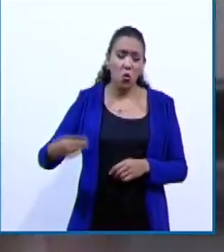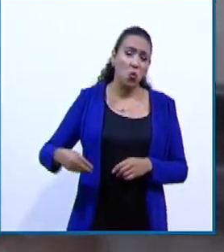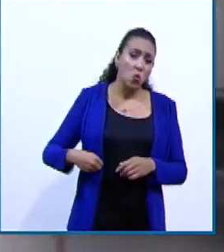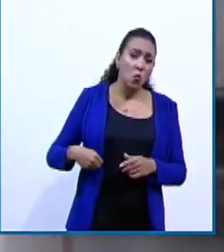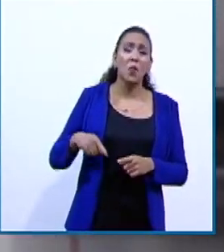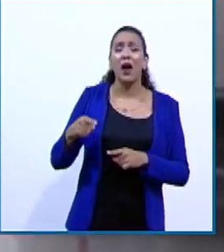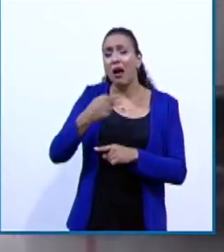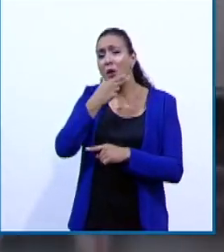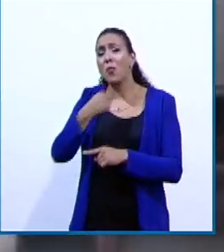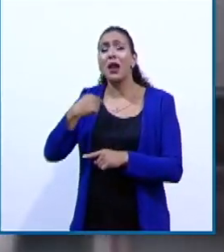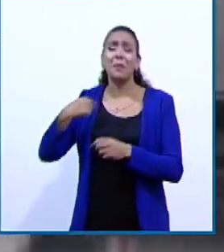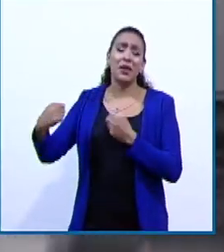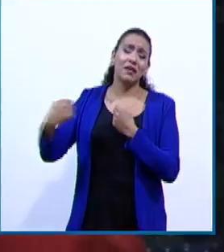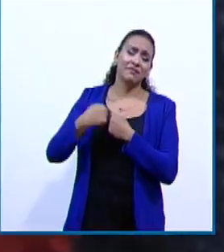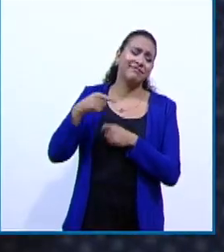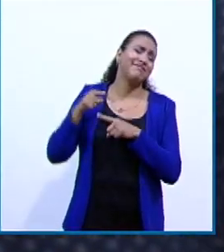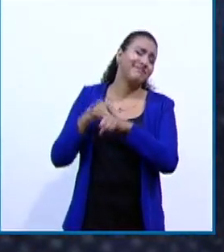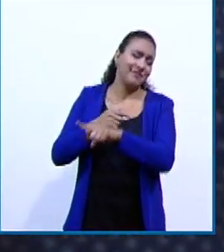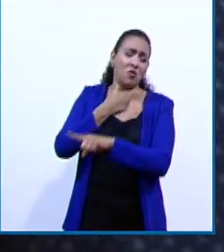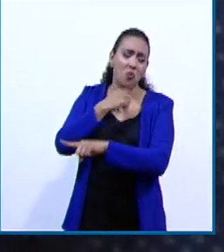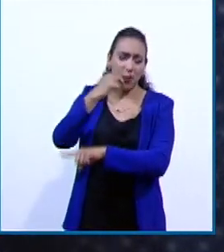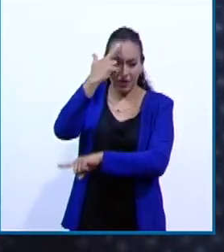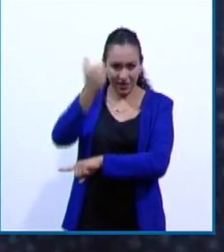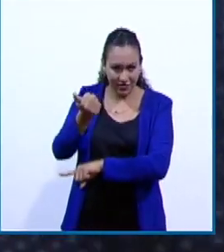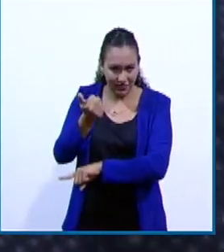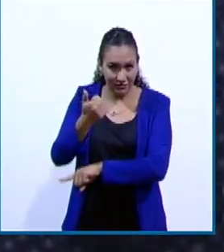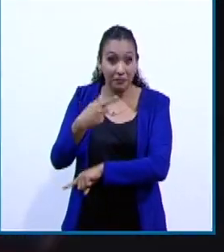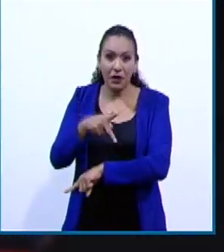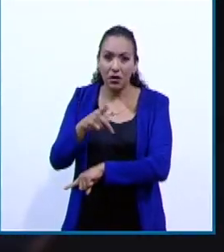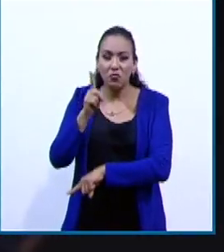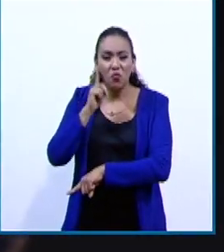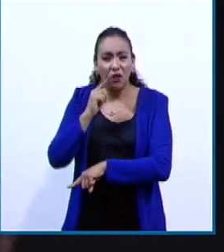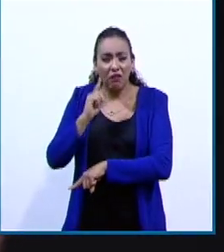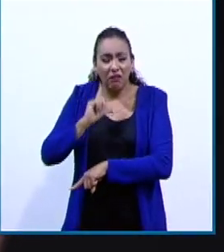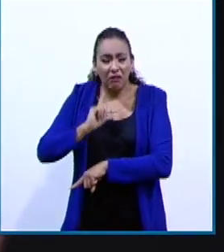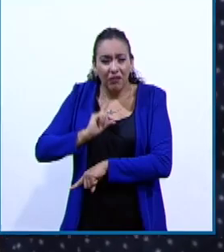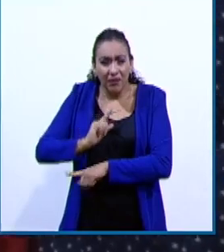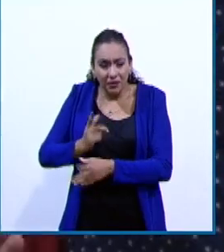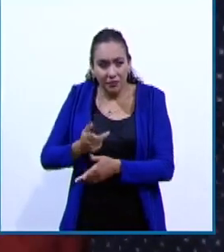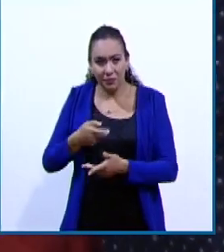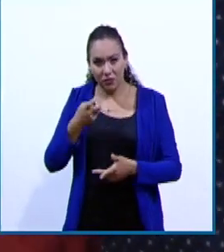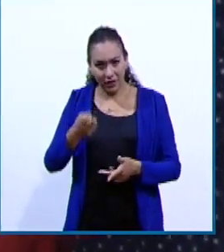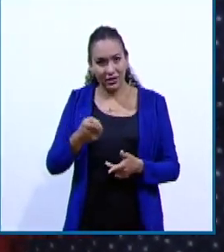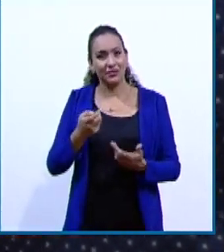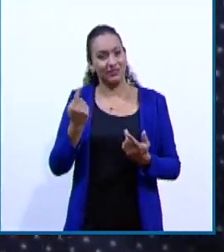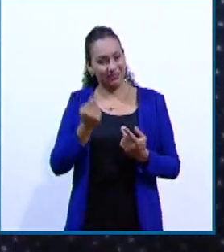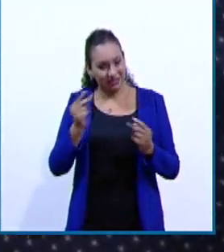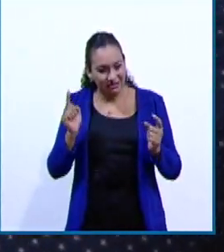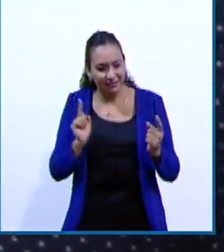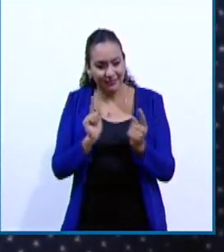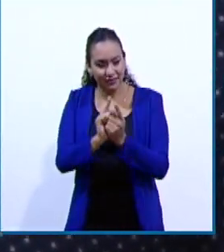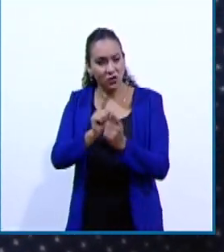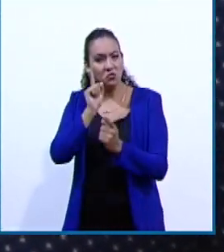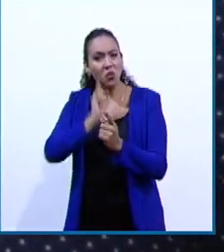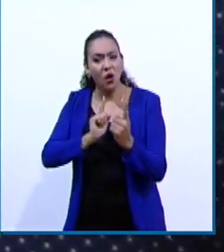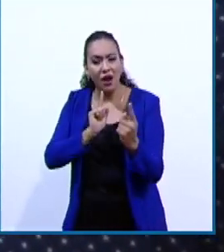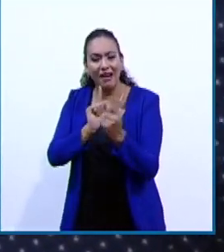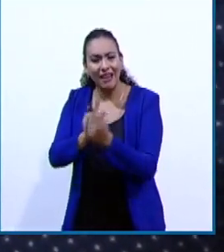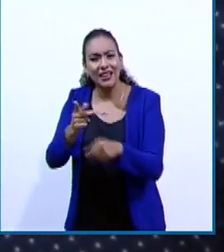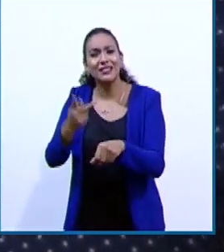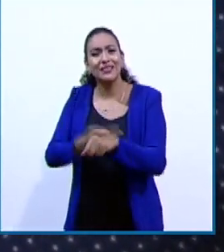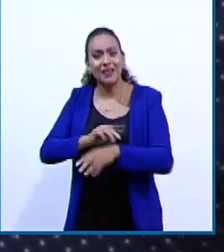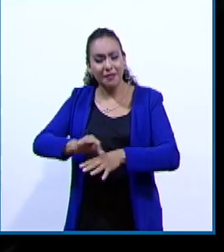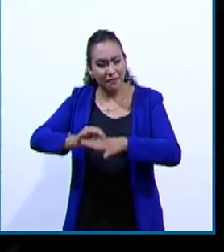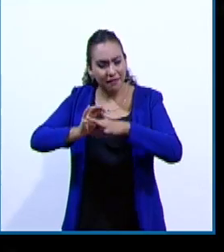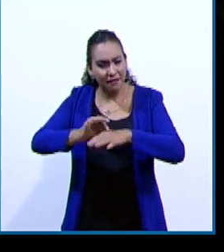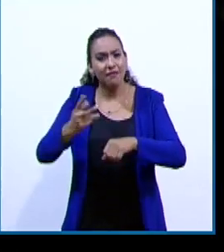sentimientos de culpa e impotencia. De ahí la importancia de recabar sus testimonios con perspectiva de género. Así lo expresó el